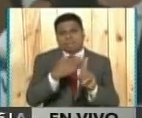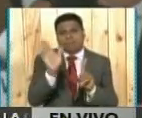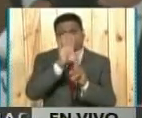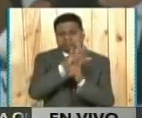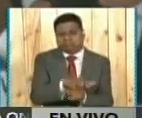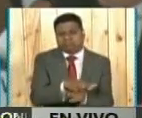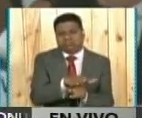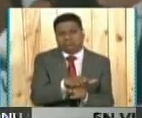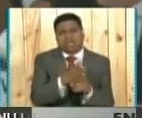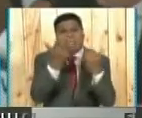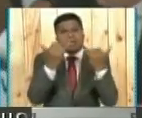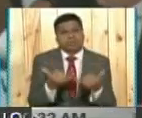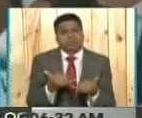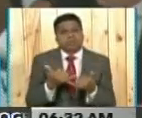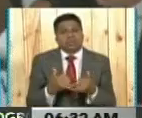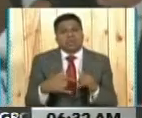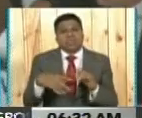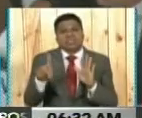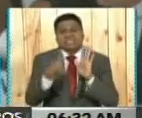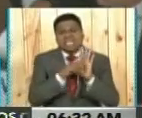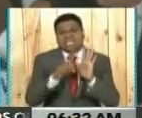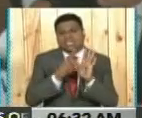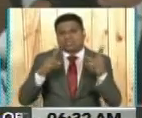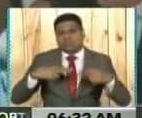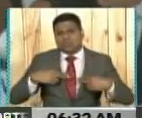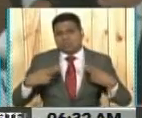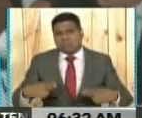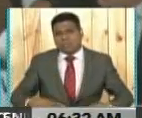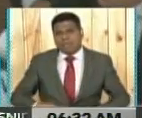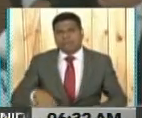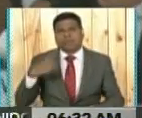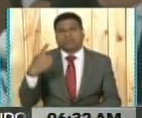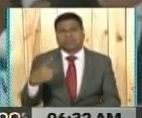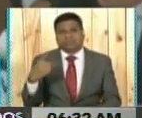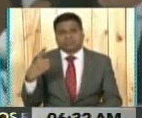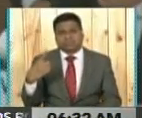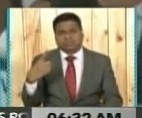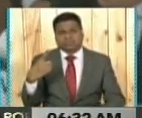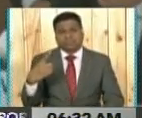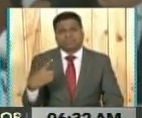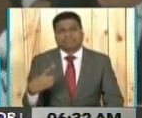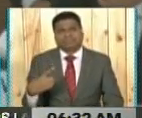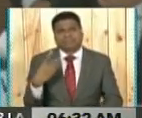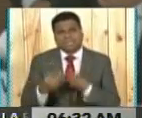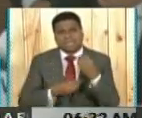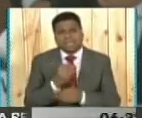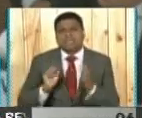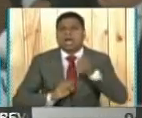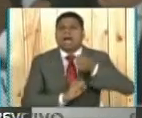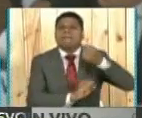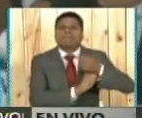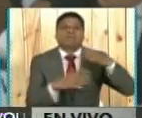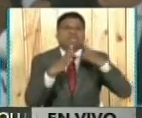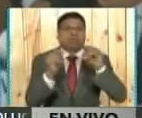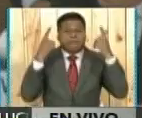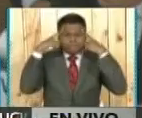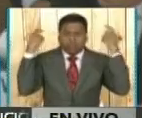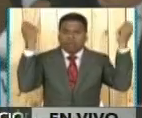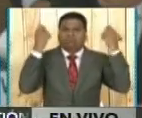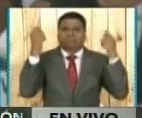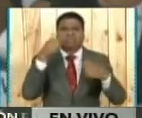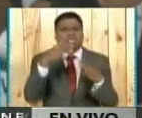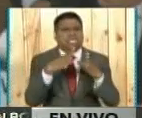humanos en el Estado venezolano son llevadas por fiscales con la competencia en derechos fundamentales y se apoyan con expertos adscritos a las